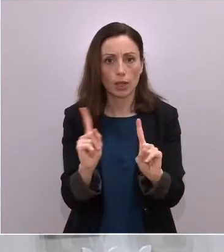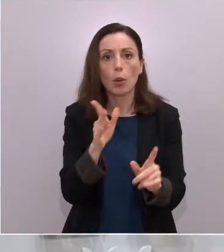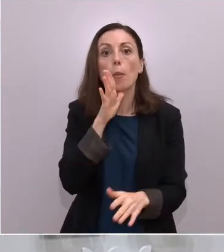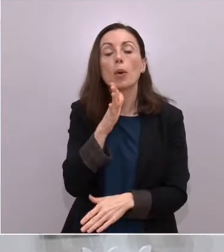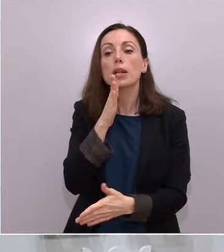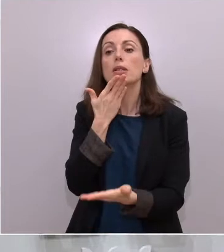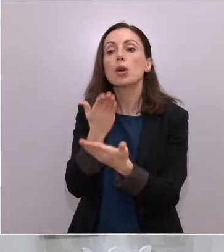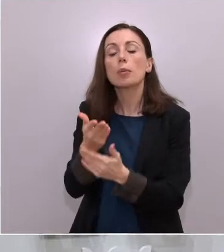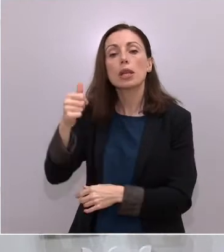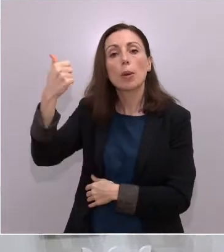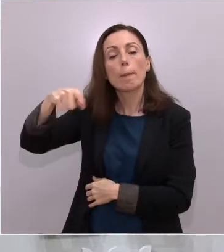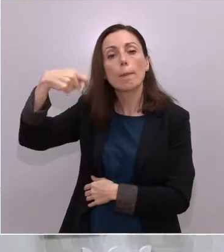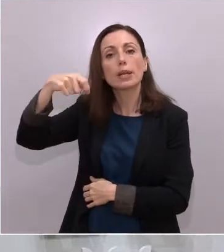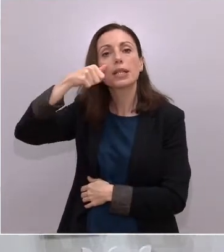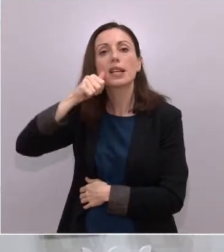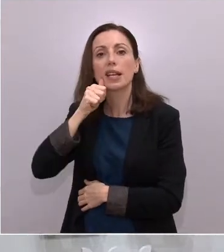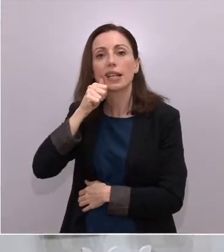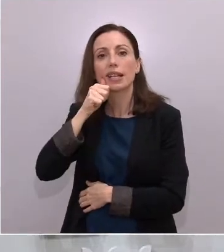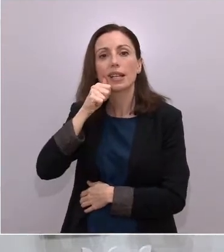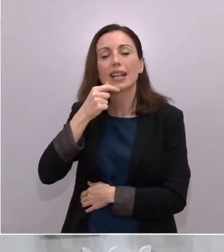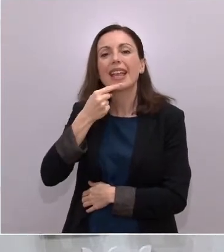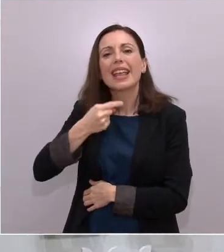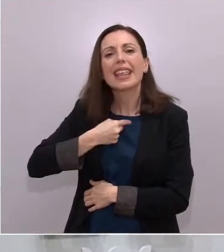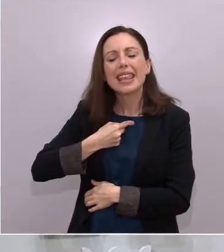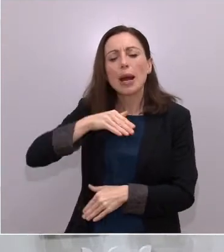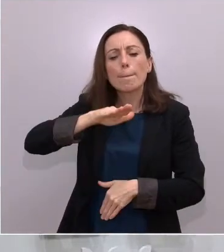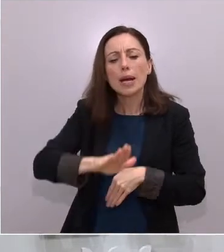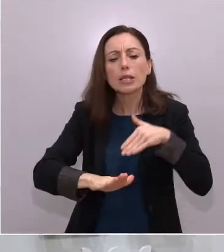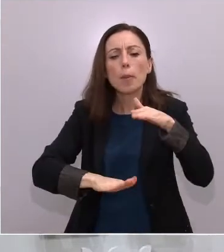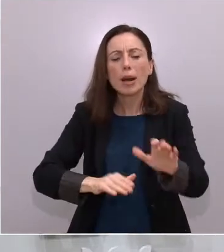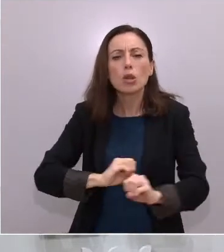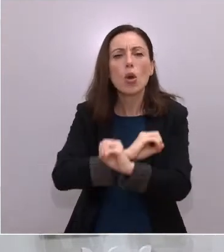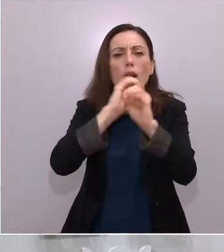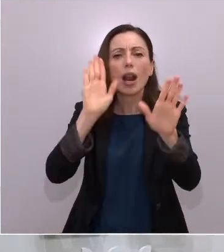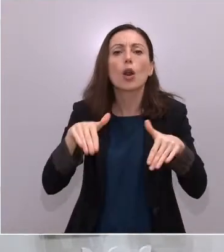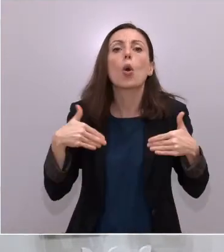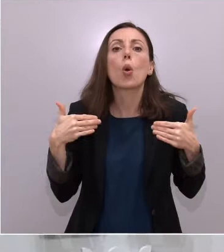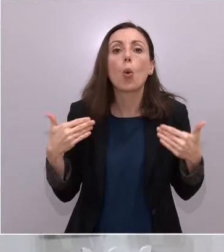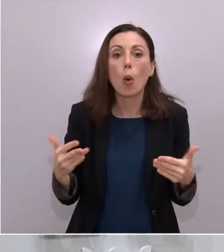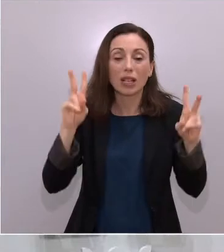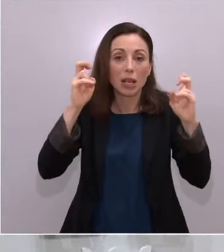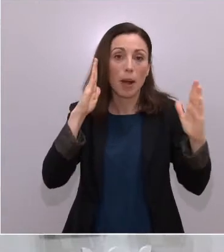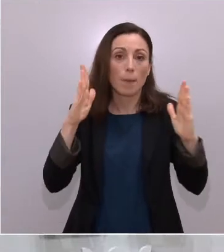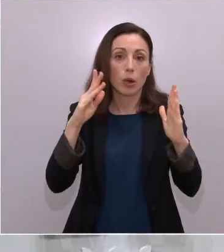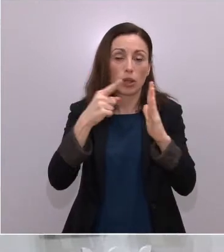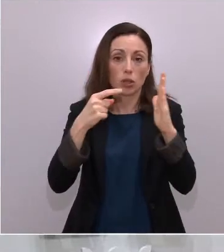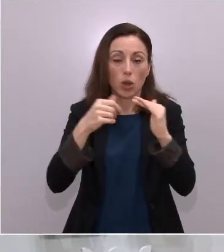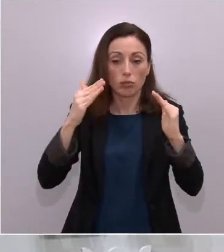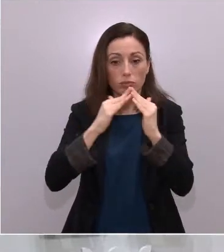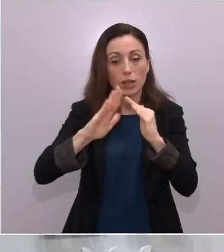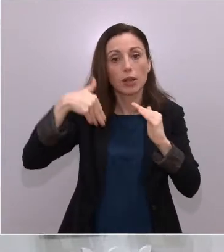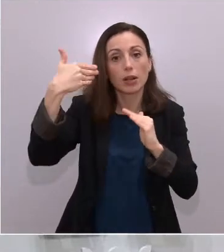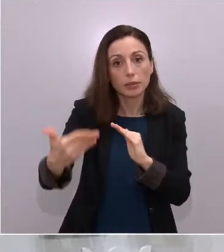Sánchez que especifique las directrices concretas bajo las que se llevará a cabo este proceso. Necesitamos un plan de medidas